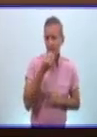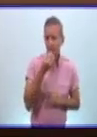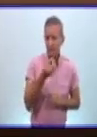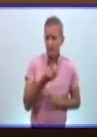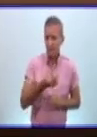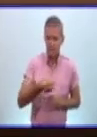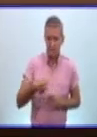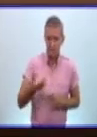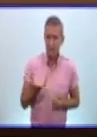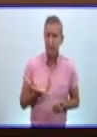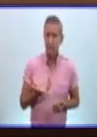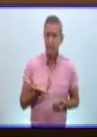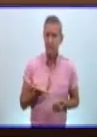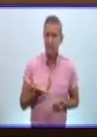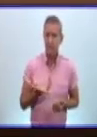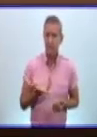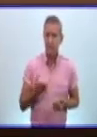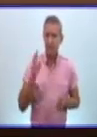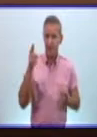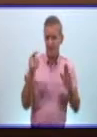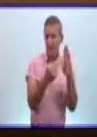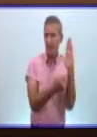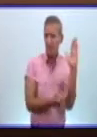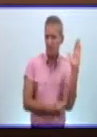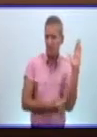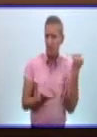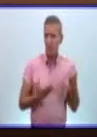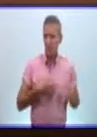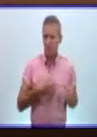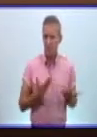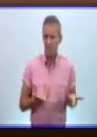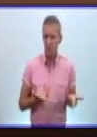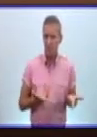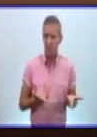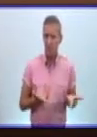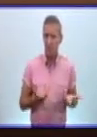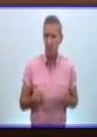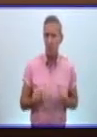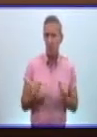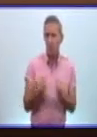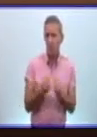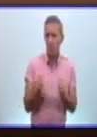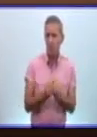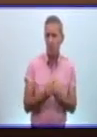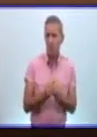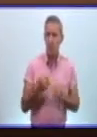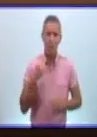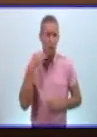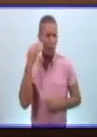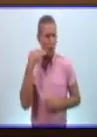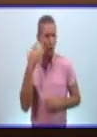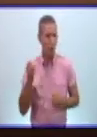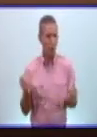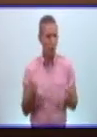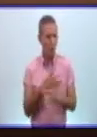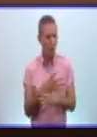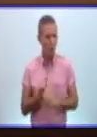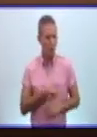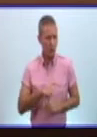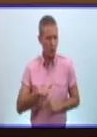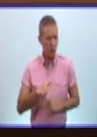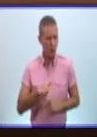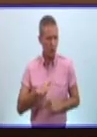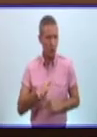como azúcar, ¿qué propiedades físicas presentan? Es un sólido de color blanco, al igual que el cloruro